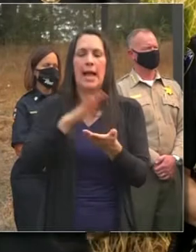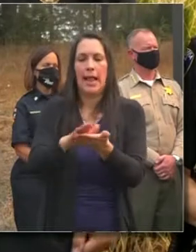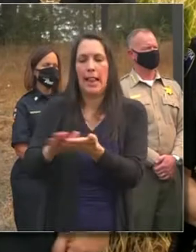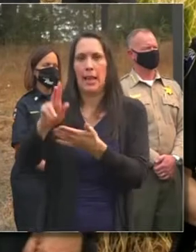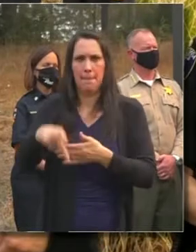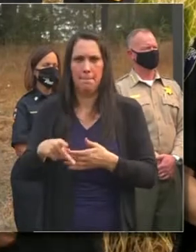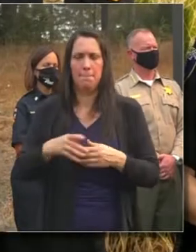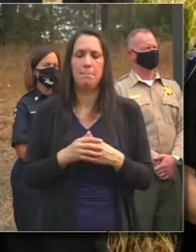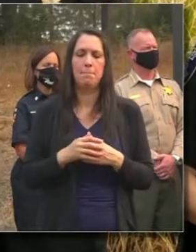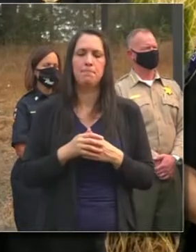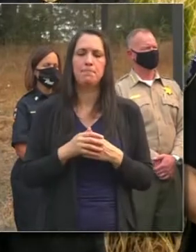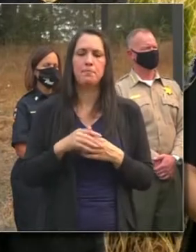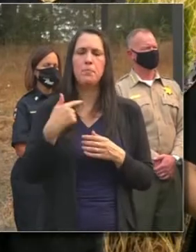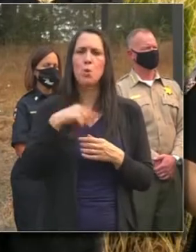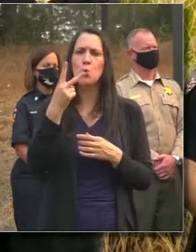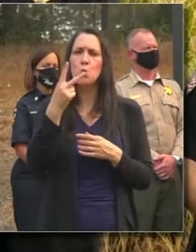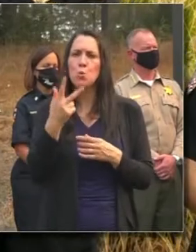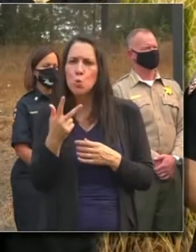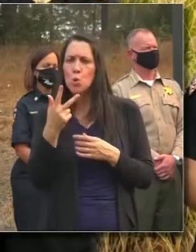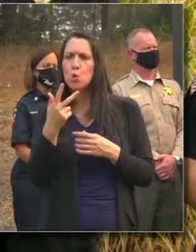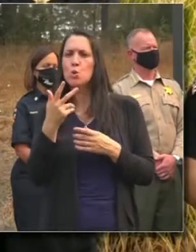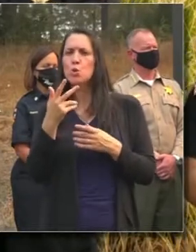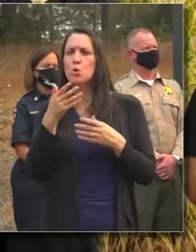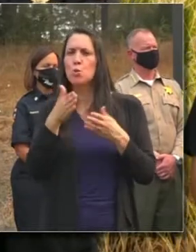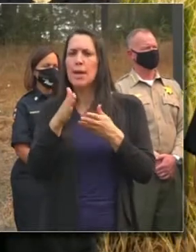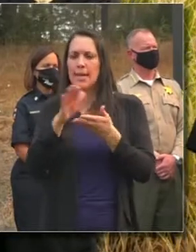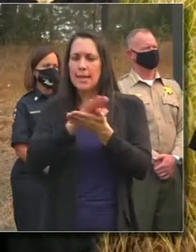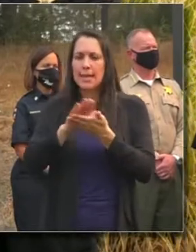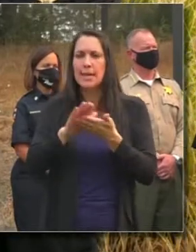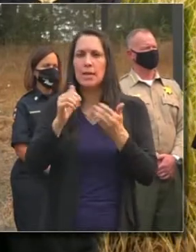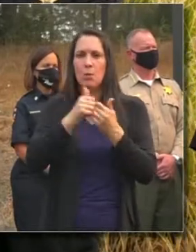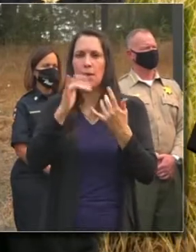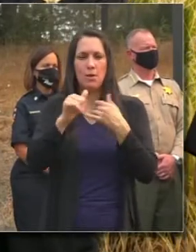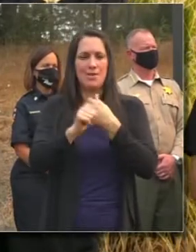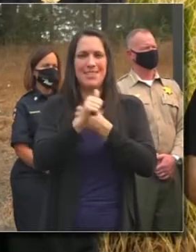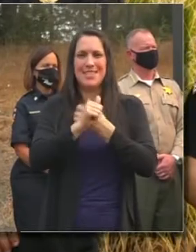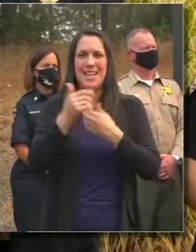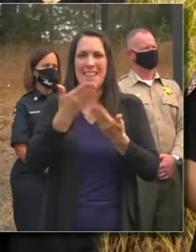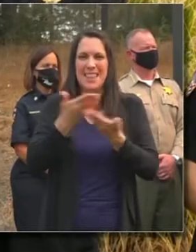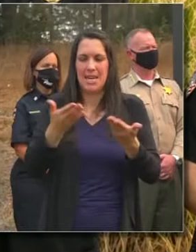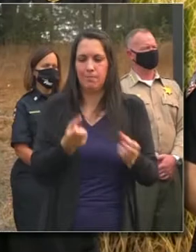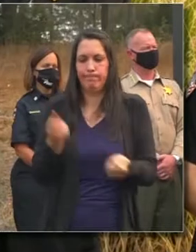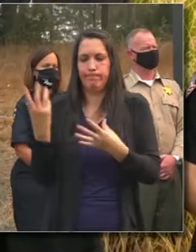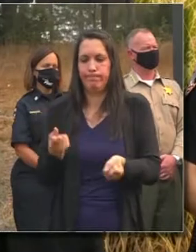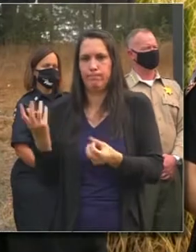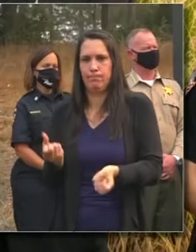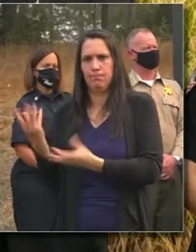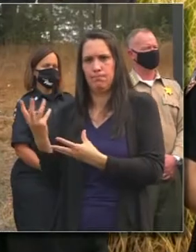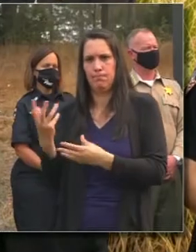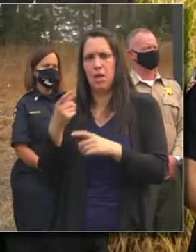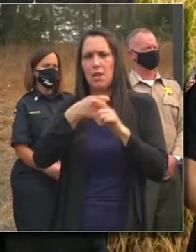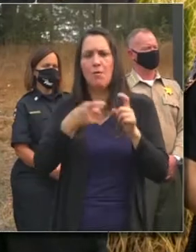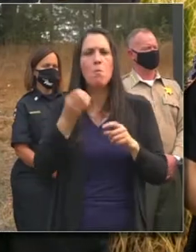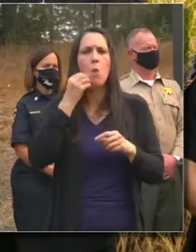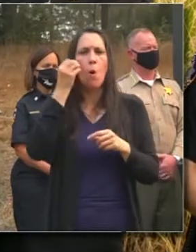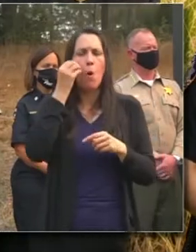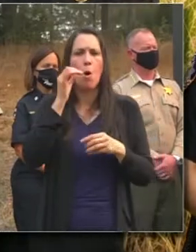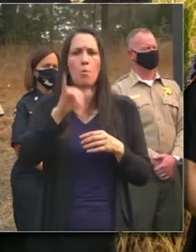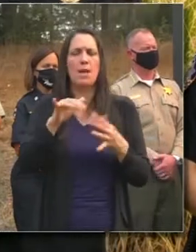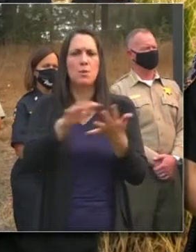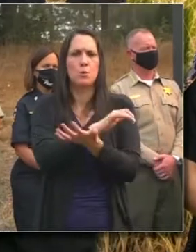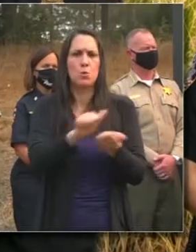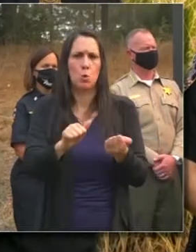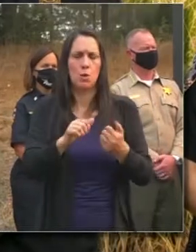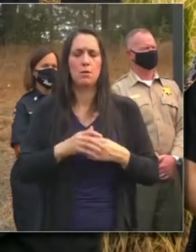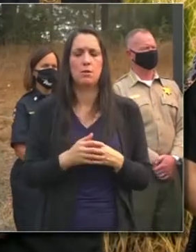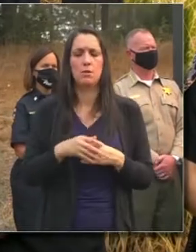en el complejo l en eeuu ya estamos a dos tercios de recoger los materiales peligrosos etcétera en parcelas